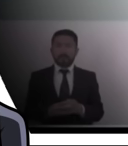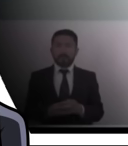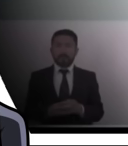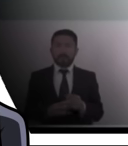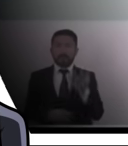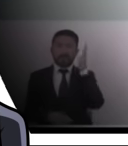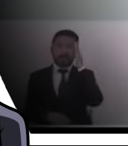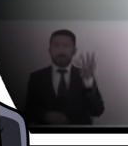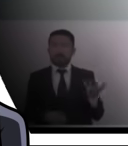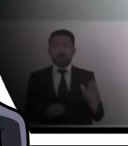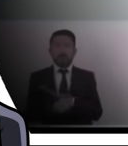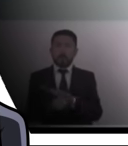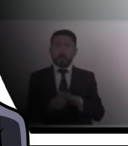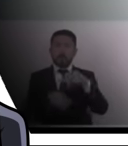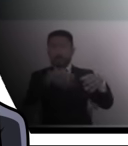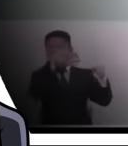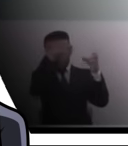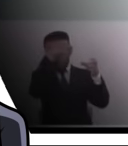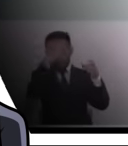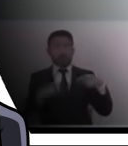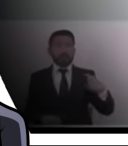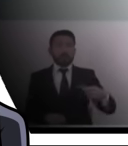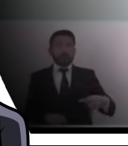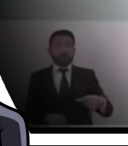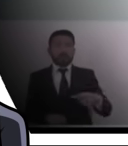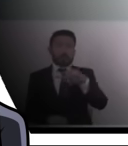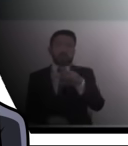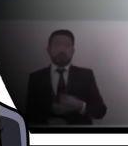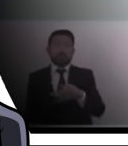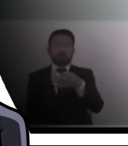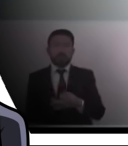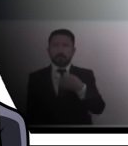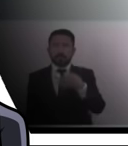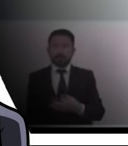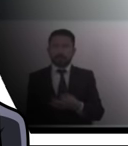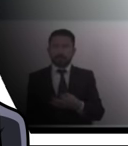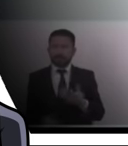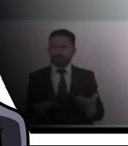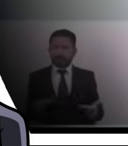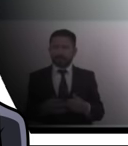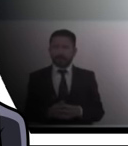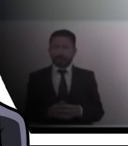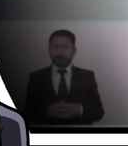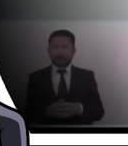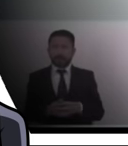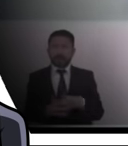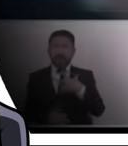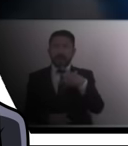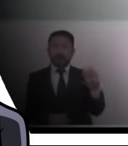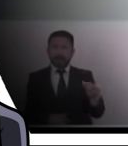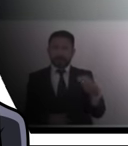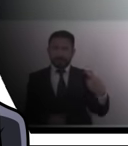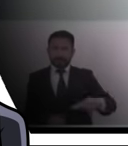la saben todas de todas, que están actuando siempre de la manera correcta, cuando allá afuera hay